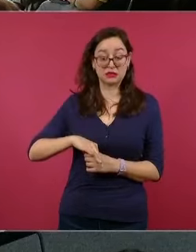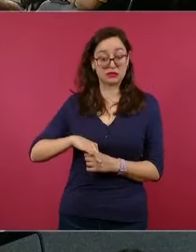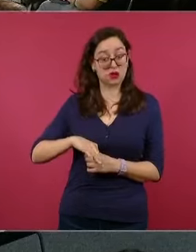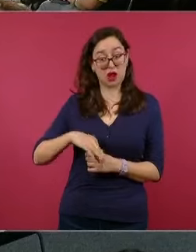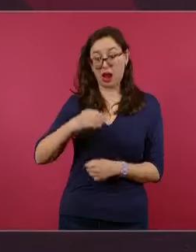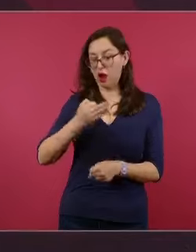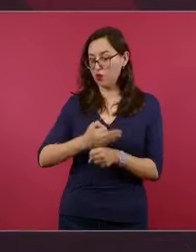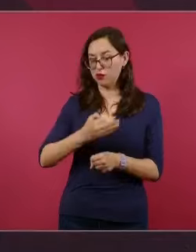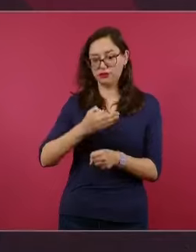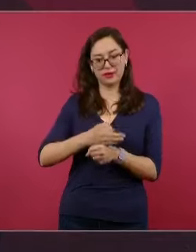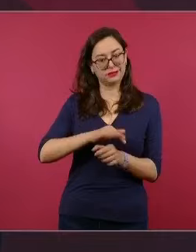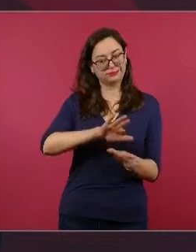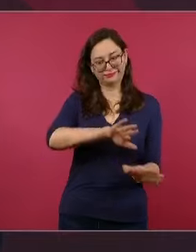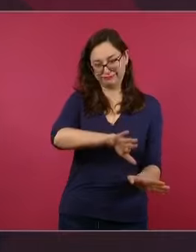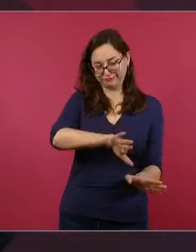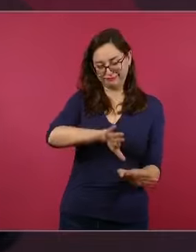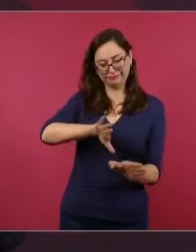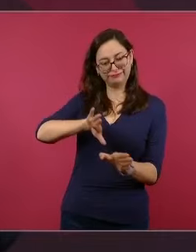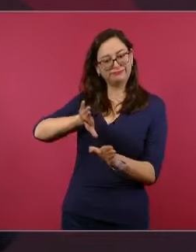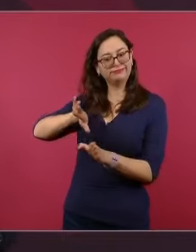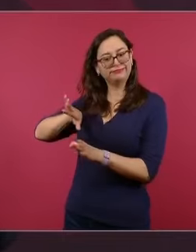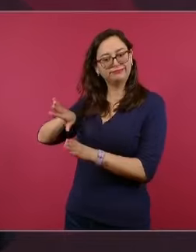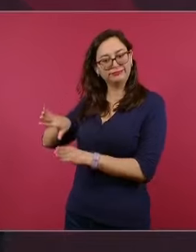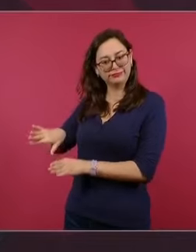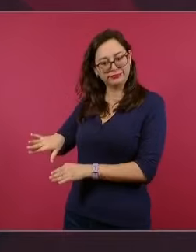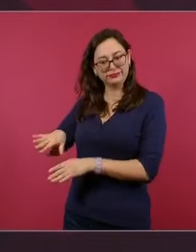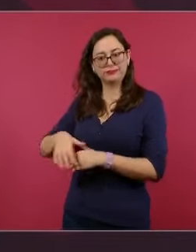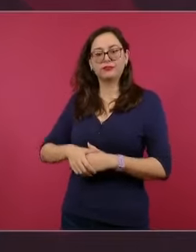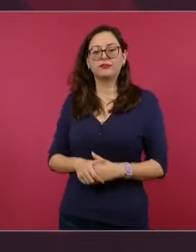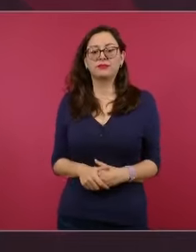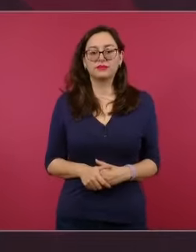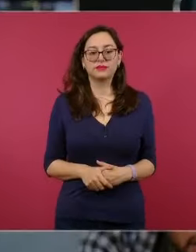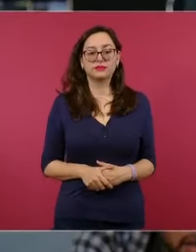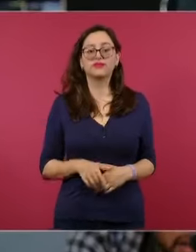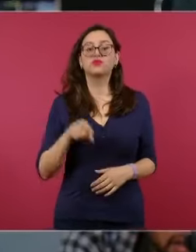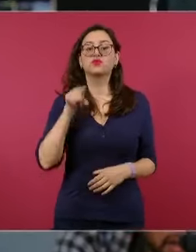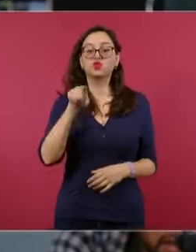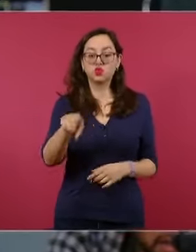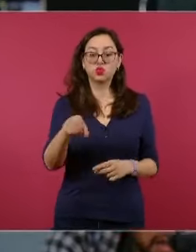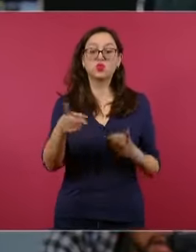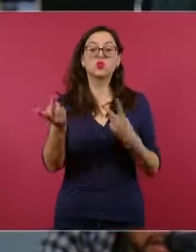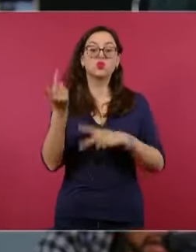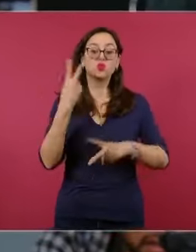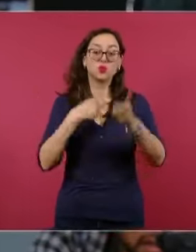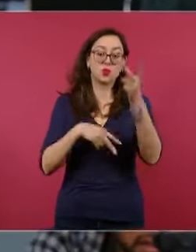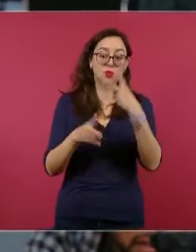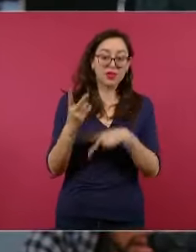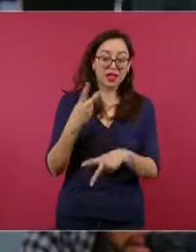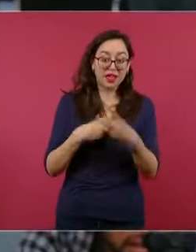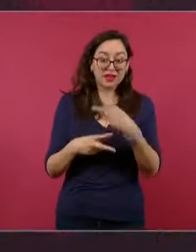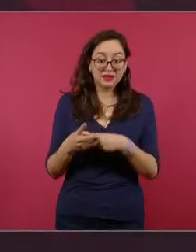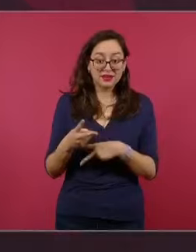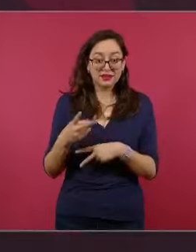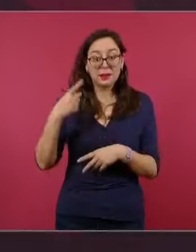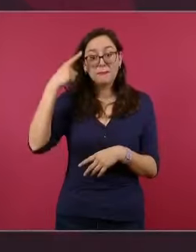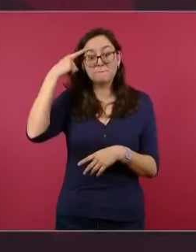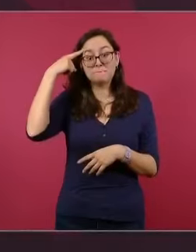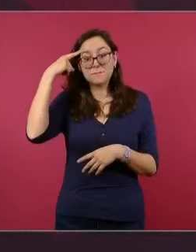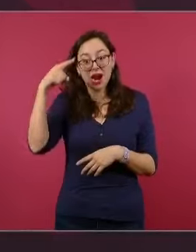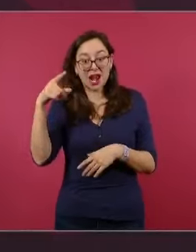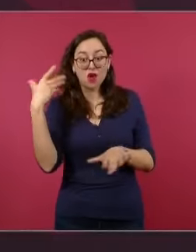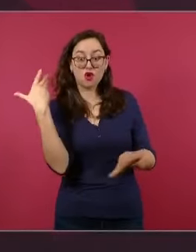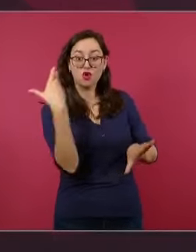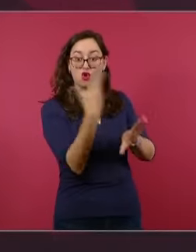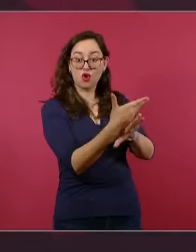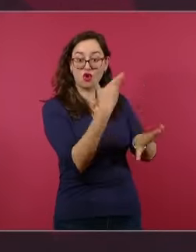de lado porque tú vienes aquí tú vienes aquí y vienes a hablar mal